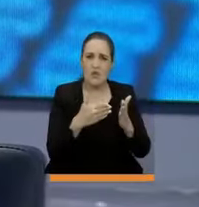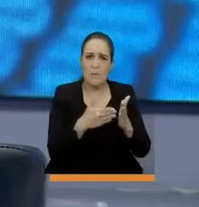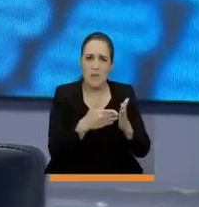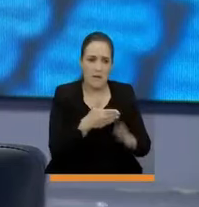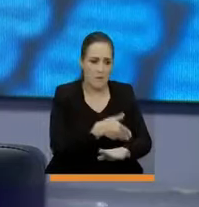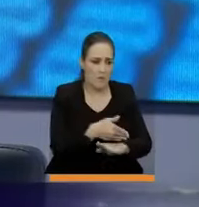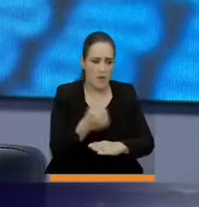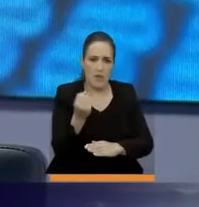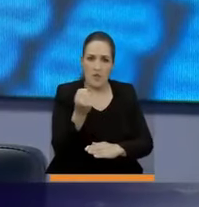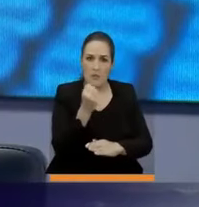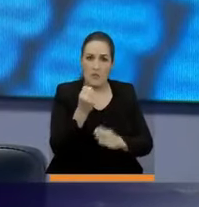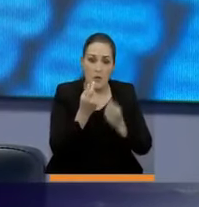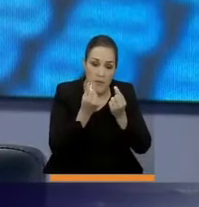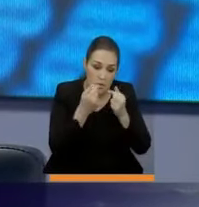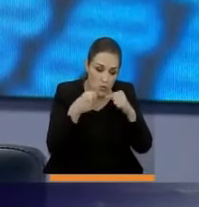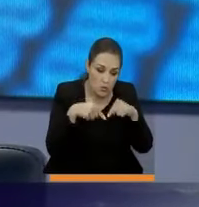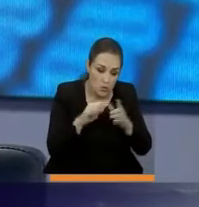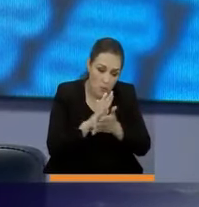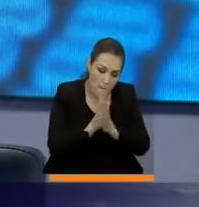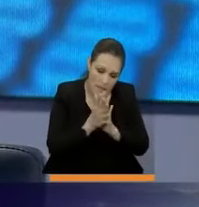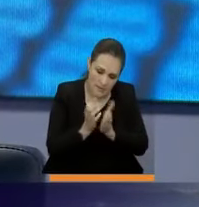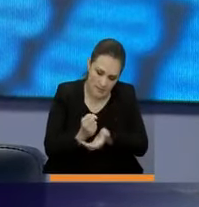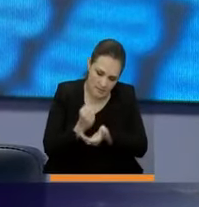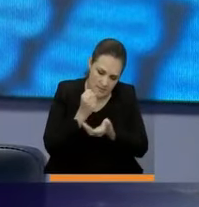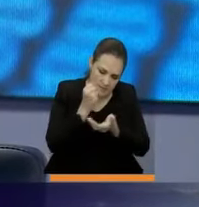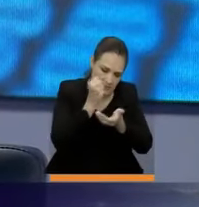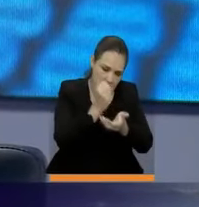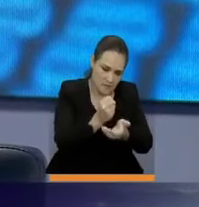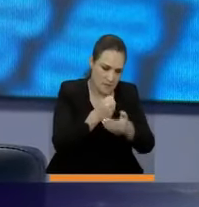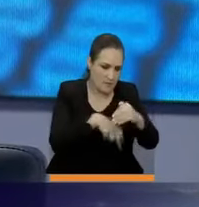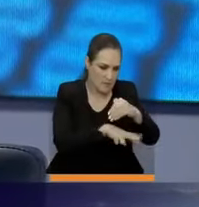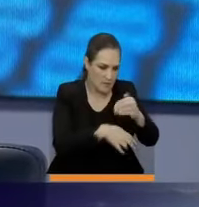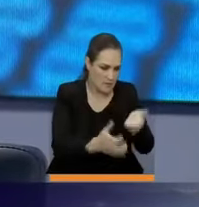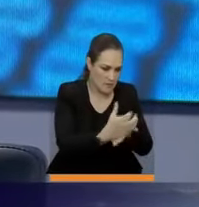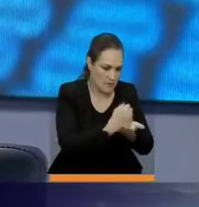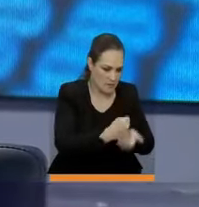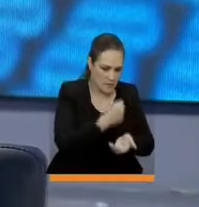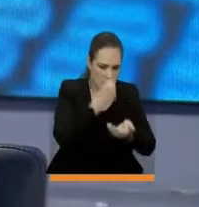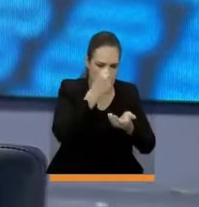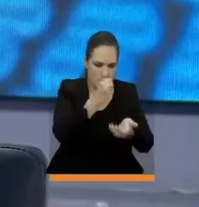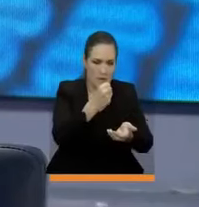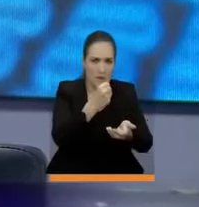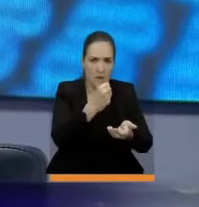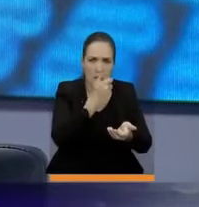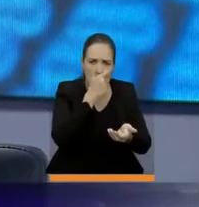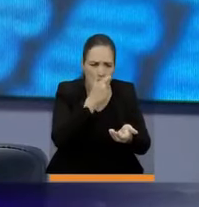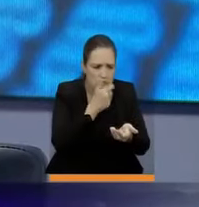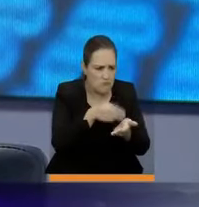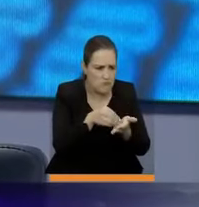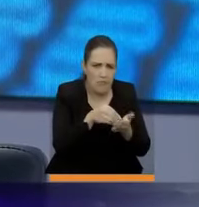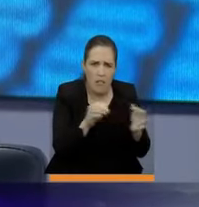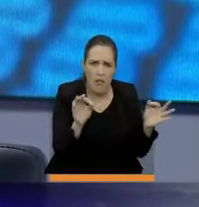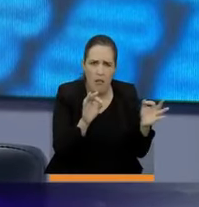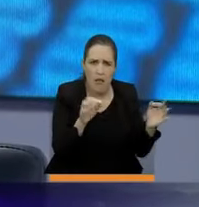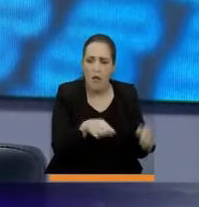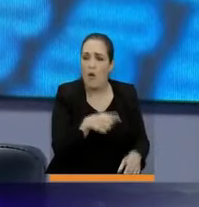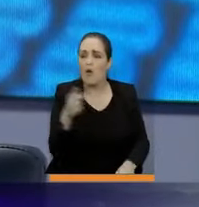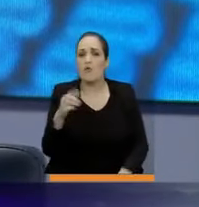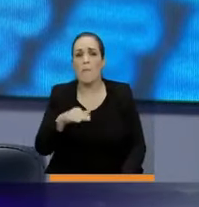600 millones de pesos de recursos de la paz y de regalías. Y entonces encontré, por ejemplo, que en Puerto Gaitán, en el